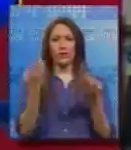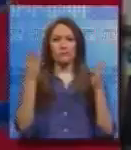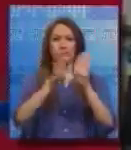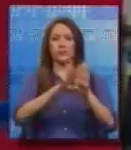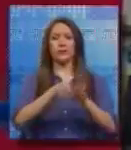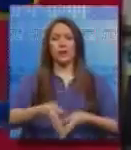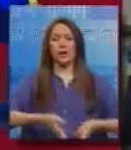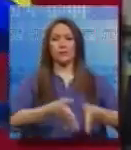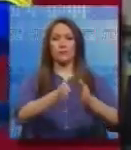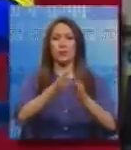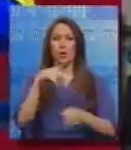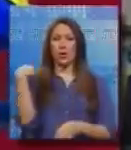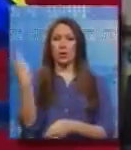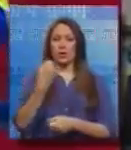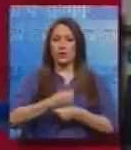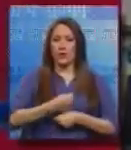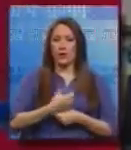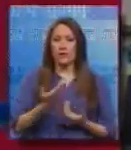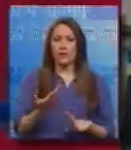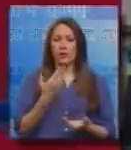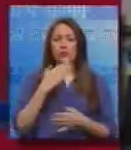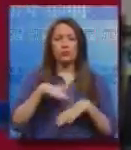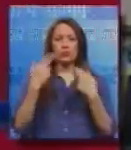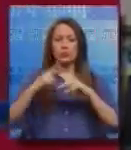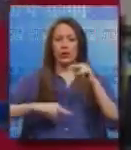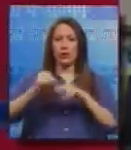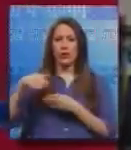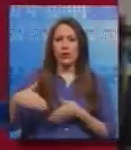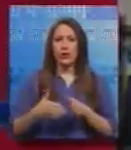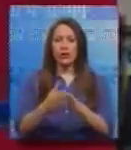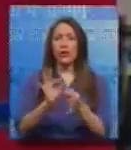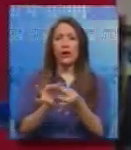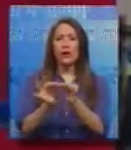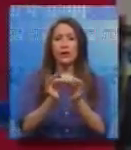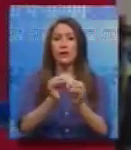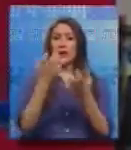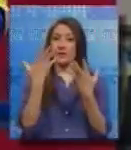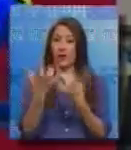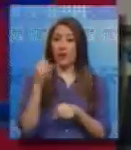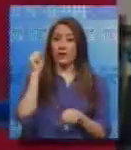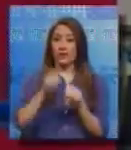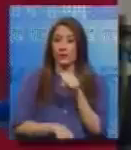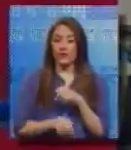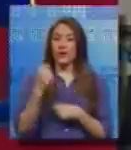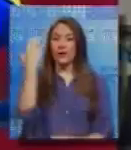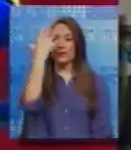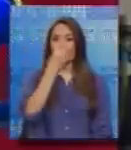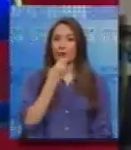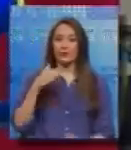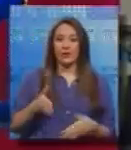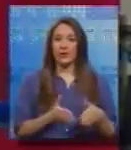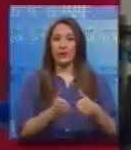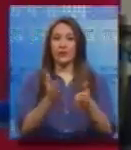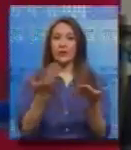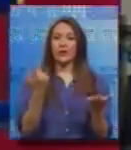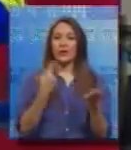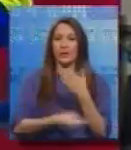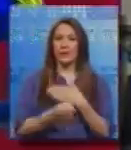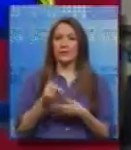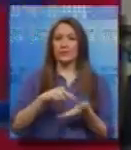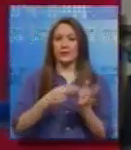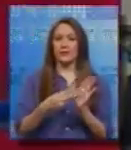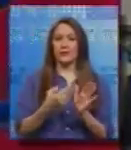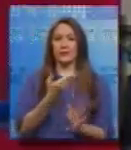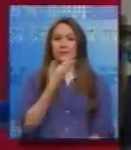vías que tanto trabajo nos ha costado construir. Quiera destruir las hermosas carreteras que nos ha